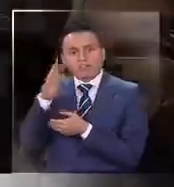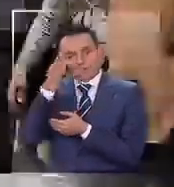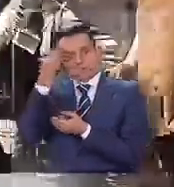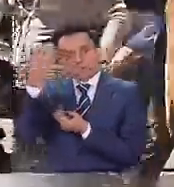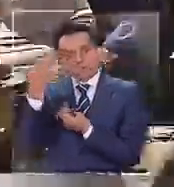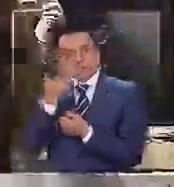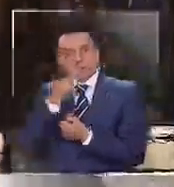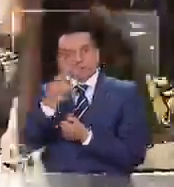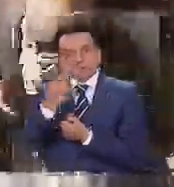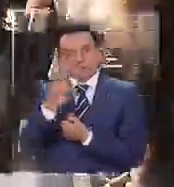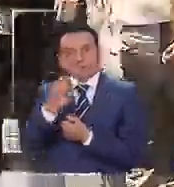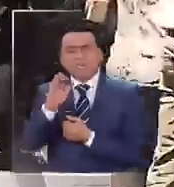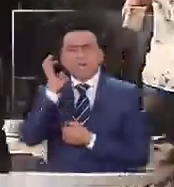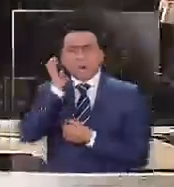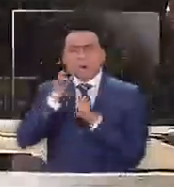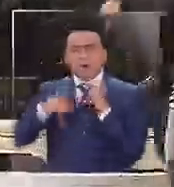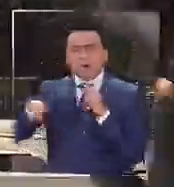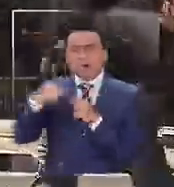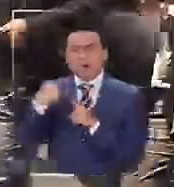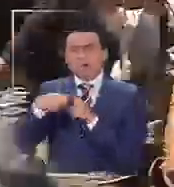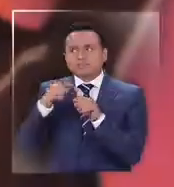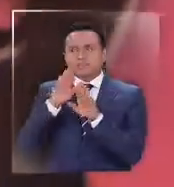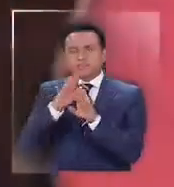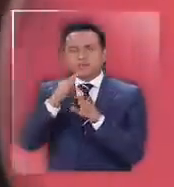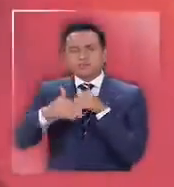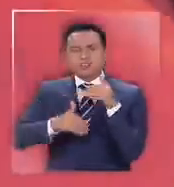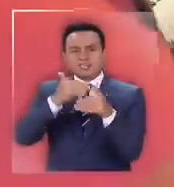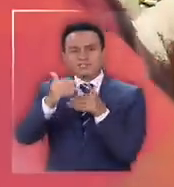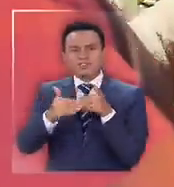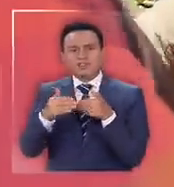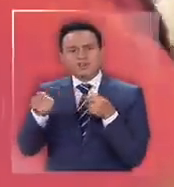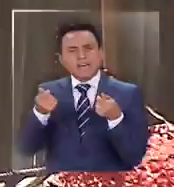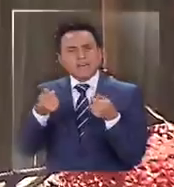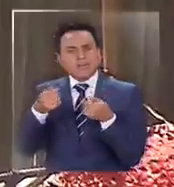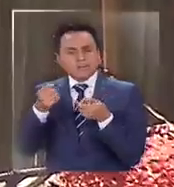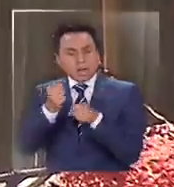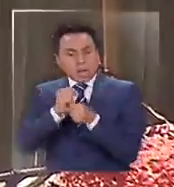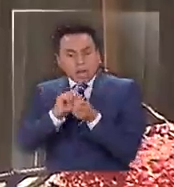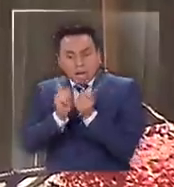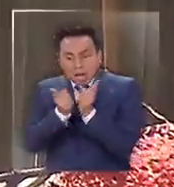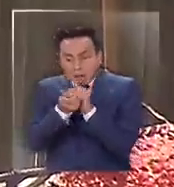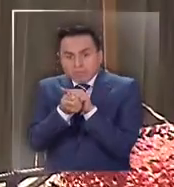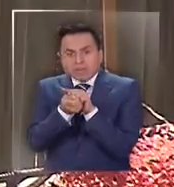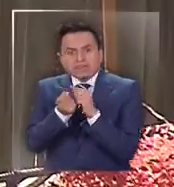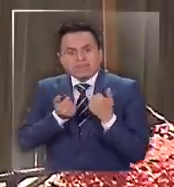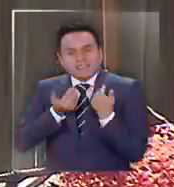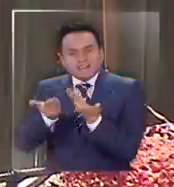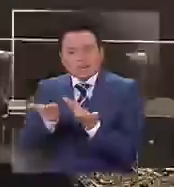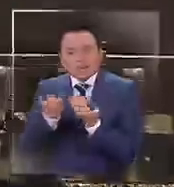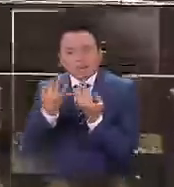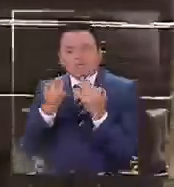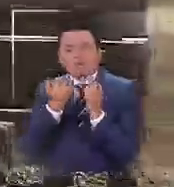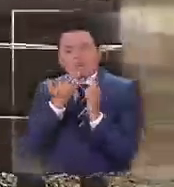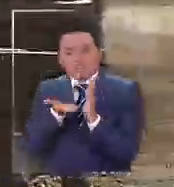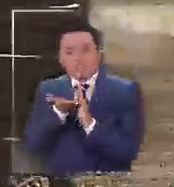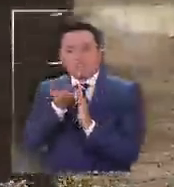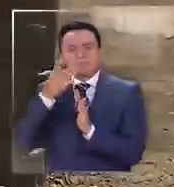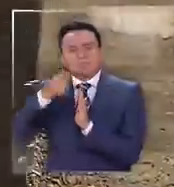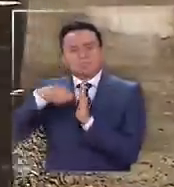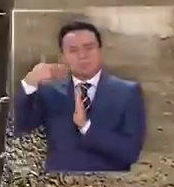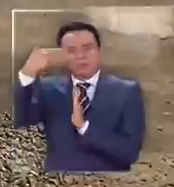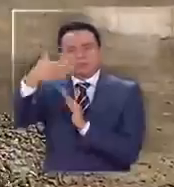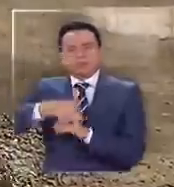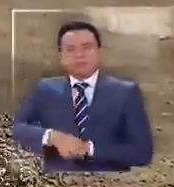expectativas. Y son las mujeres las que más se suman a este proceso. El mercado laboral cambia y busca entregar mejores cifras en los próximos